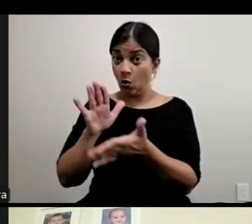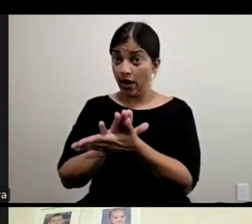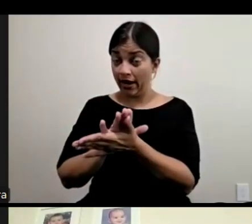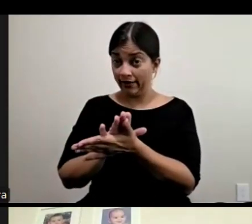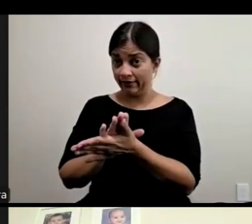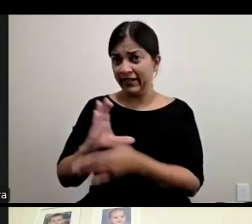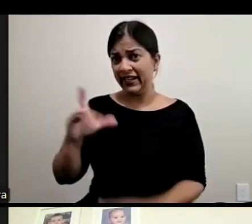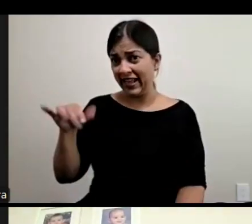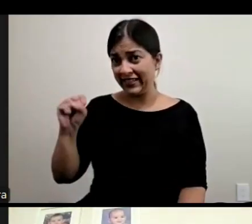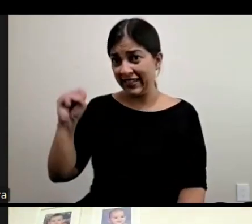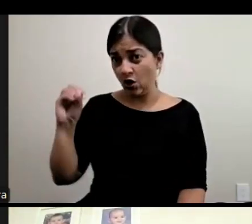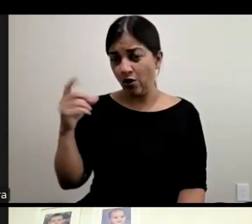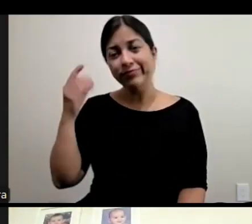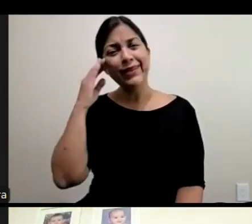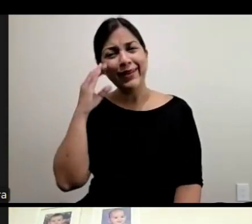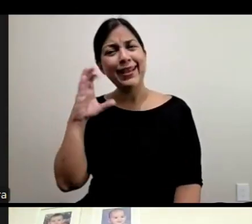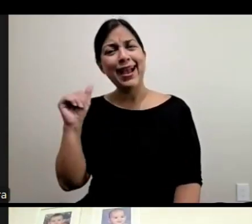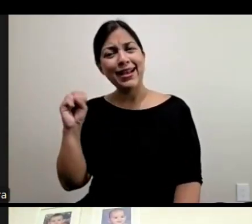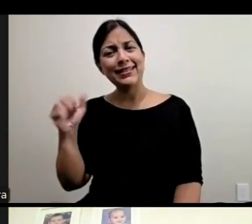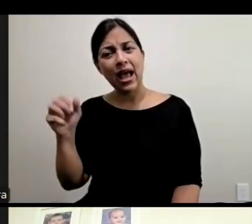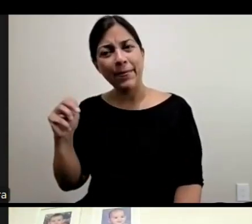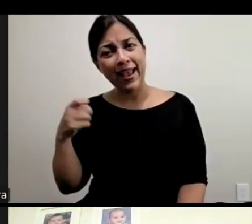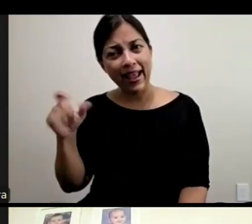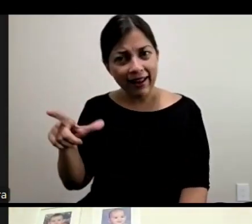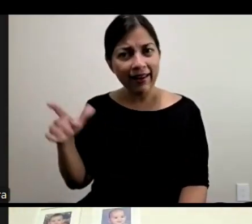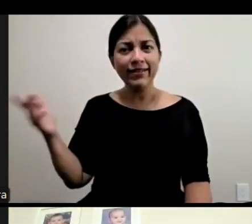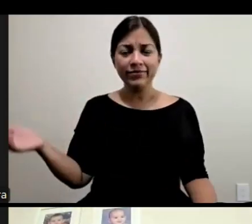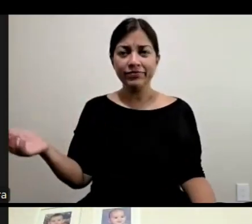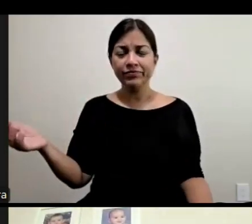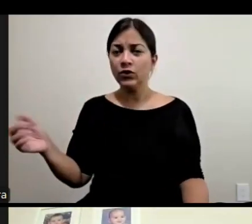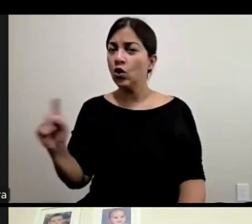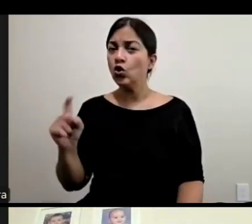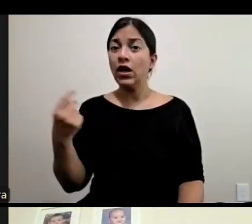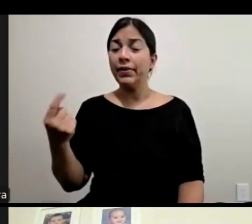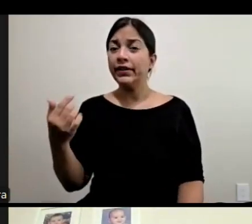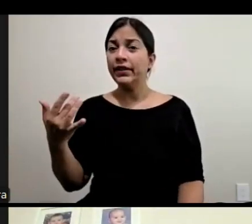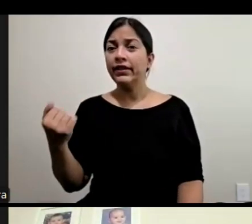estaba Lolita San Miguel y Carlota Carrera. Solamente hice